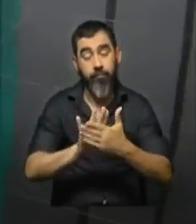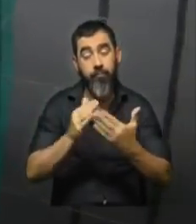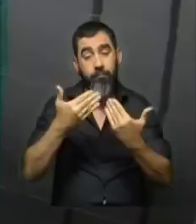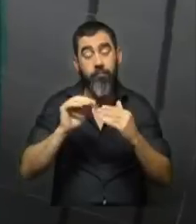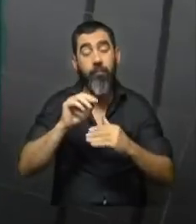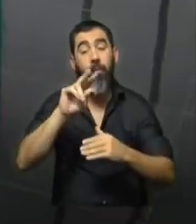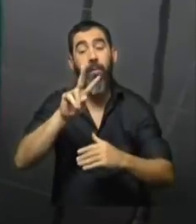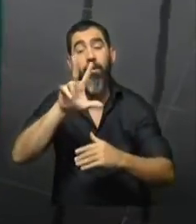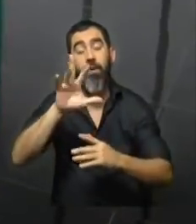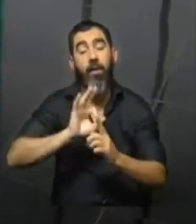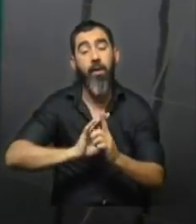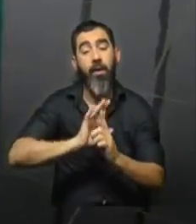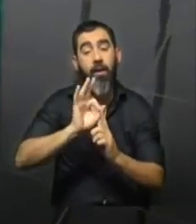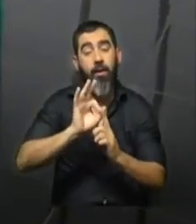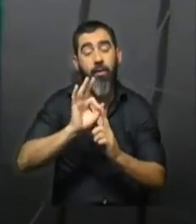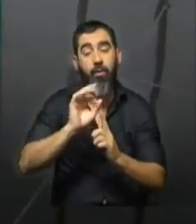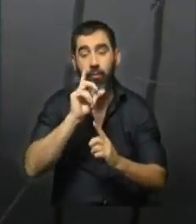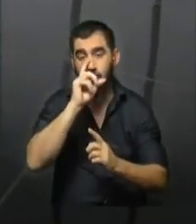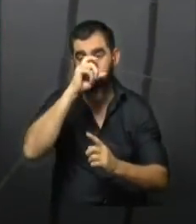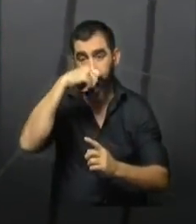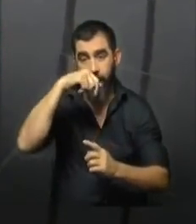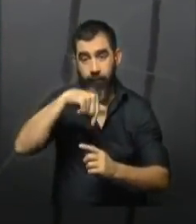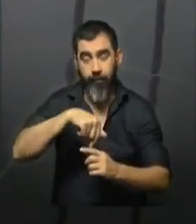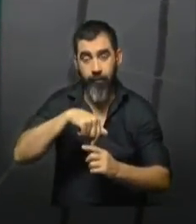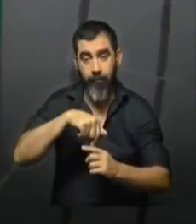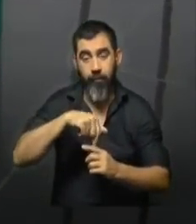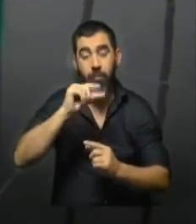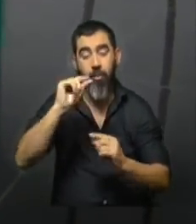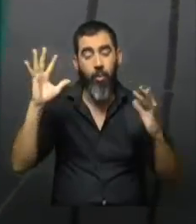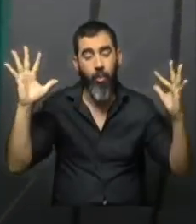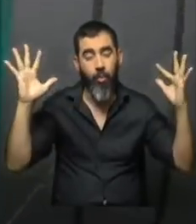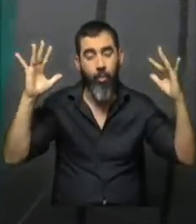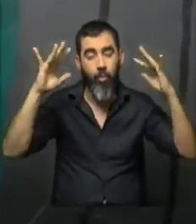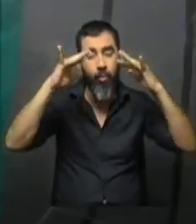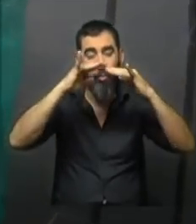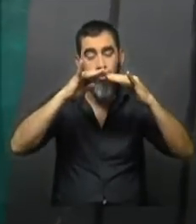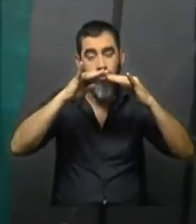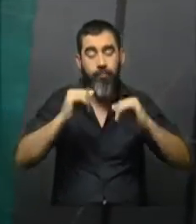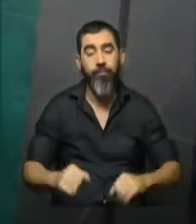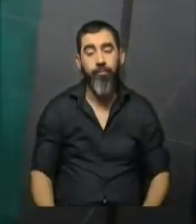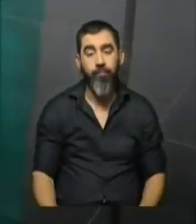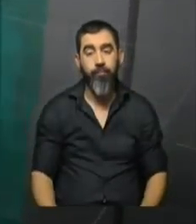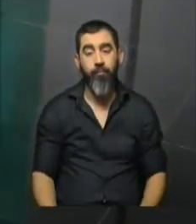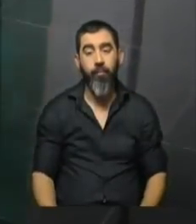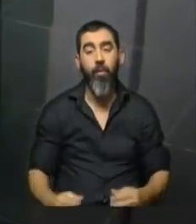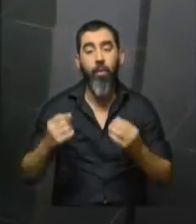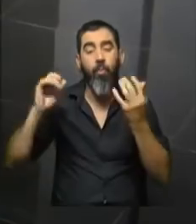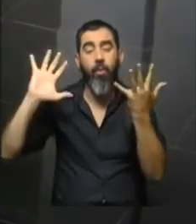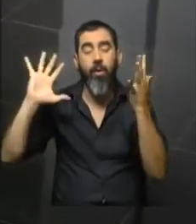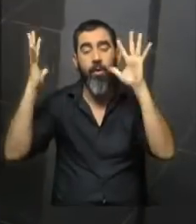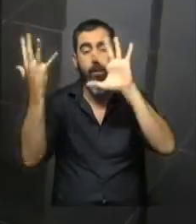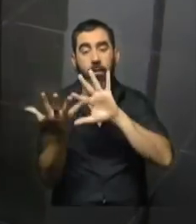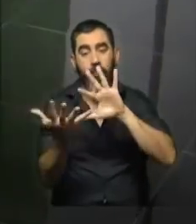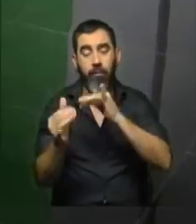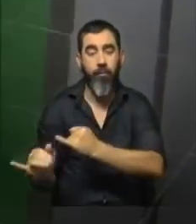con 23 grados de temperatura y cielo algo nuboso, les diré, a esta hora. Vamos a ver qué dice el Instituto Uruguayo